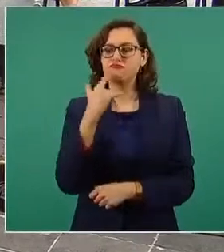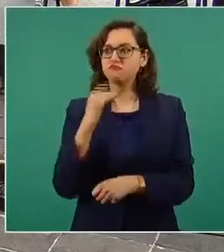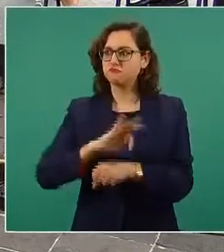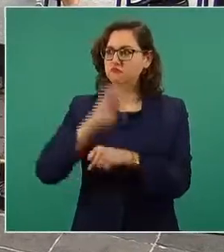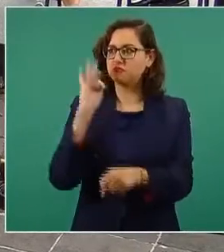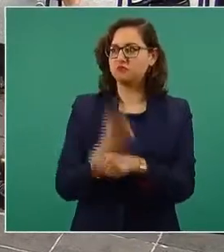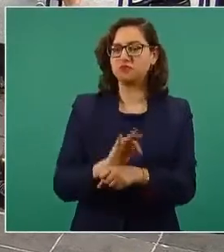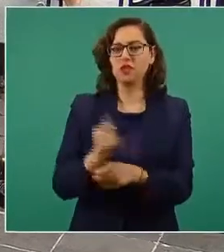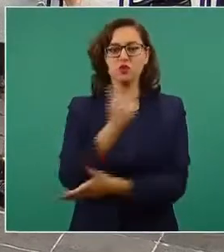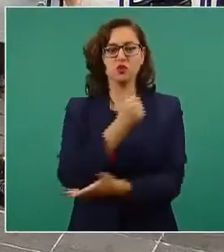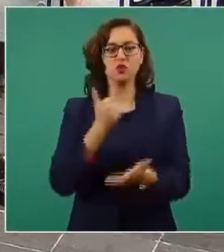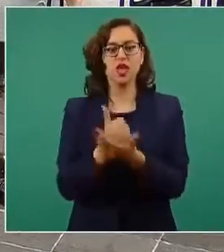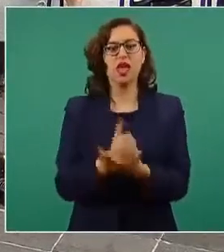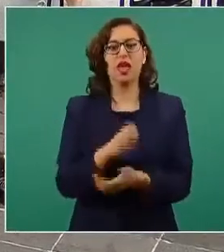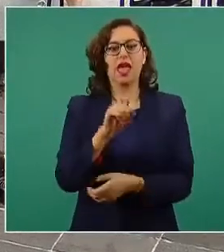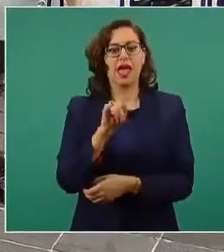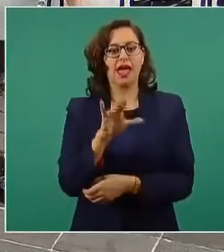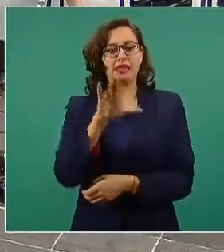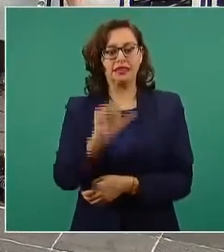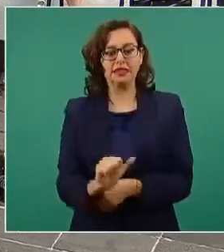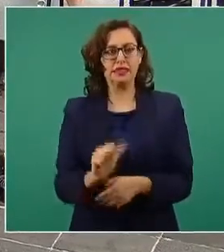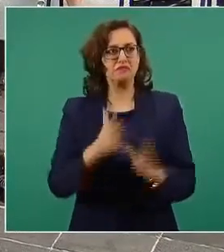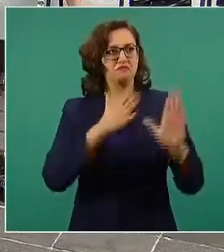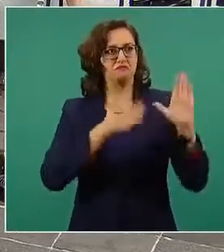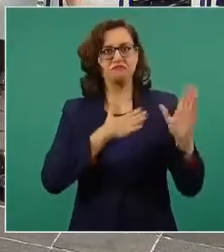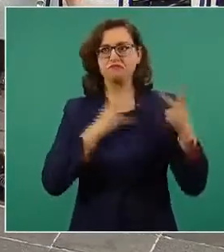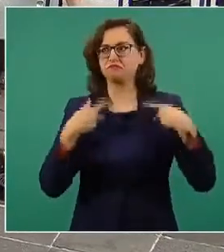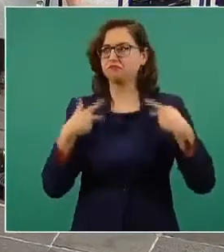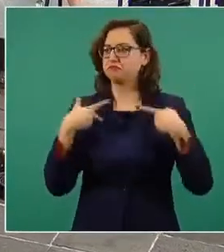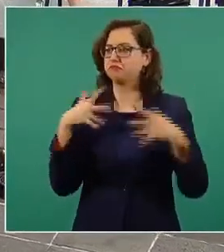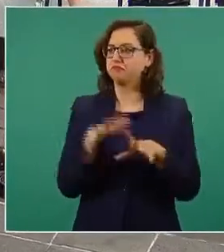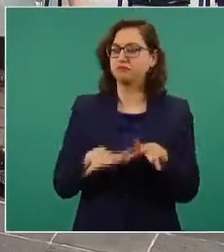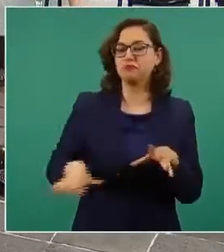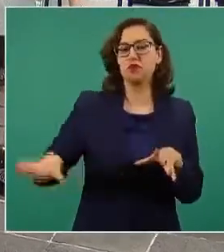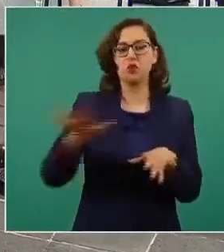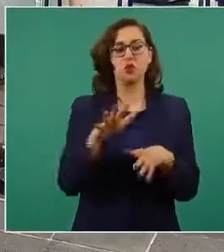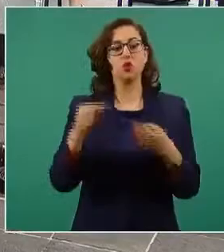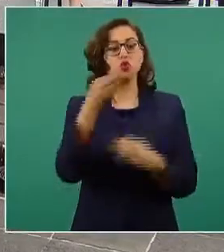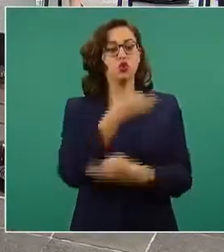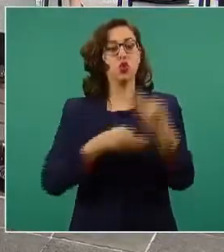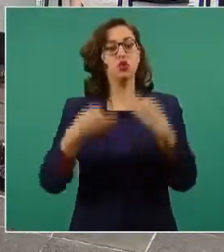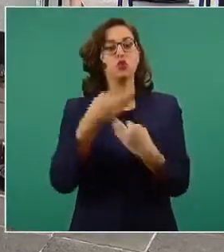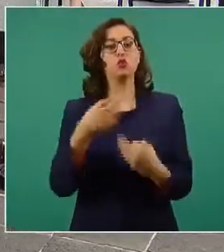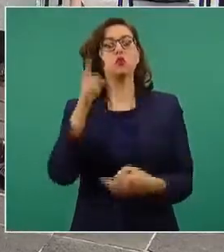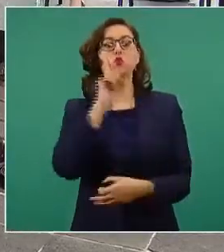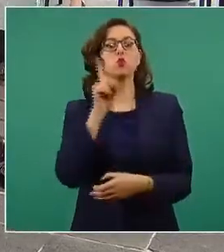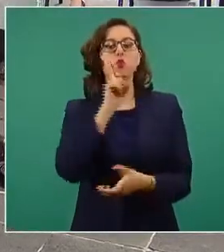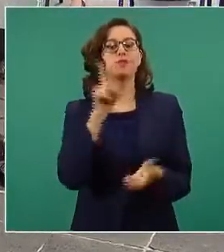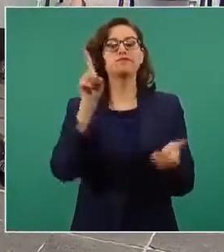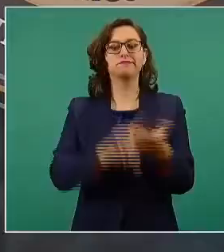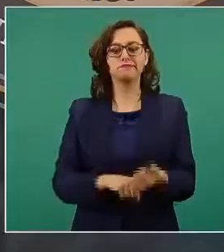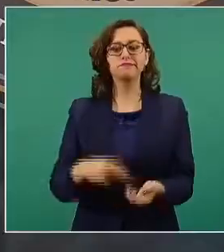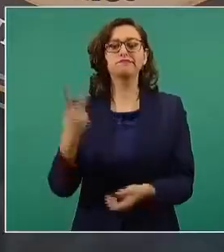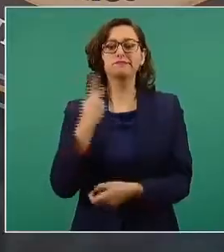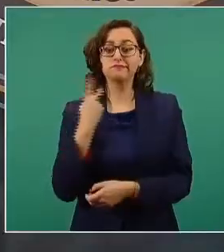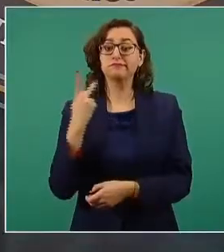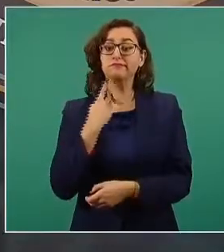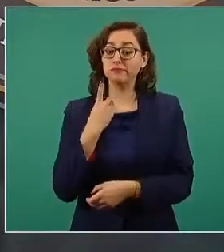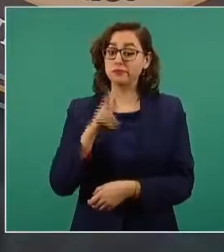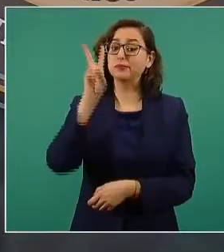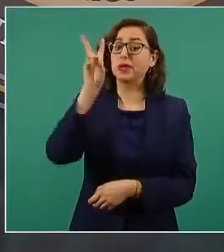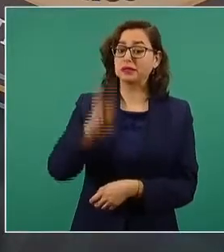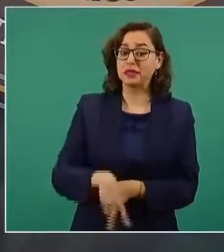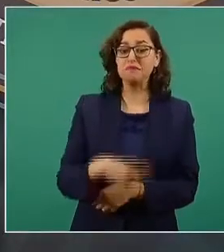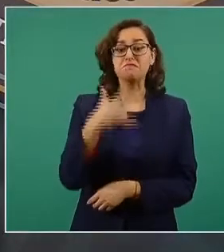la ética y por el compromiso público. Todas las mujeres que se dedican a la política saben que enfrentamos